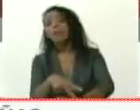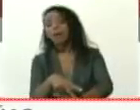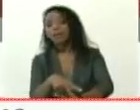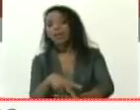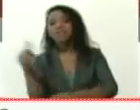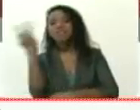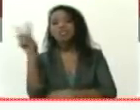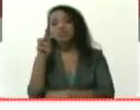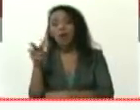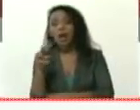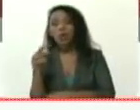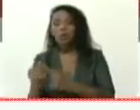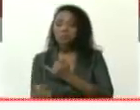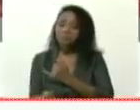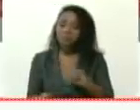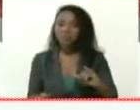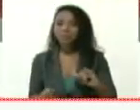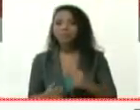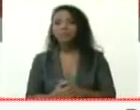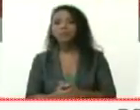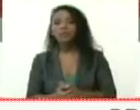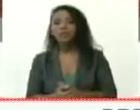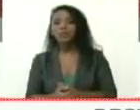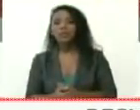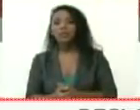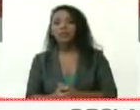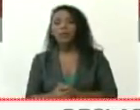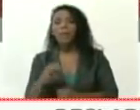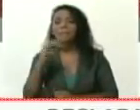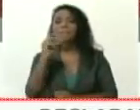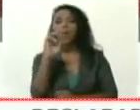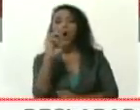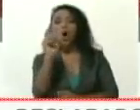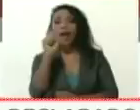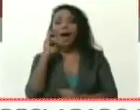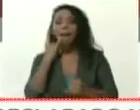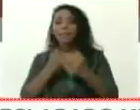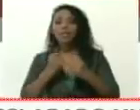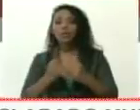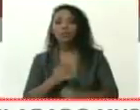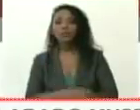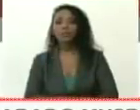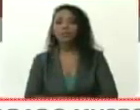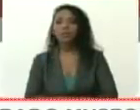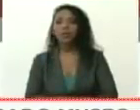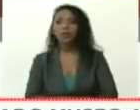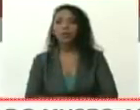venezolano de izquierda, de Víctor Valera Mora, el chino Valera Mora. Y